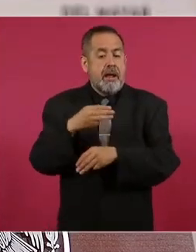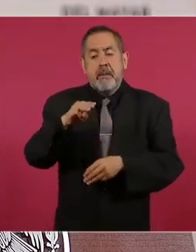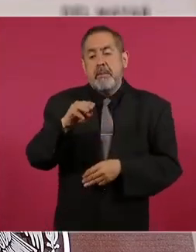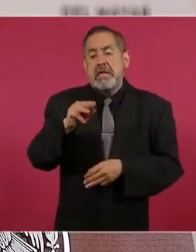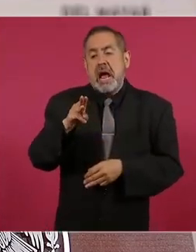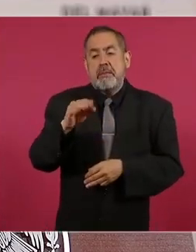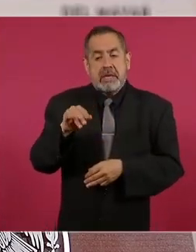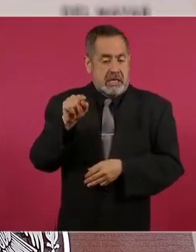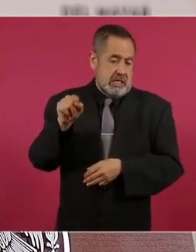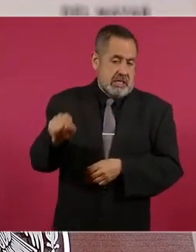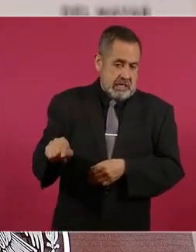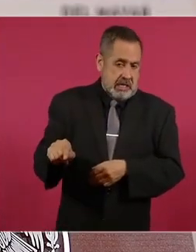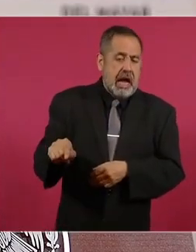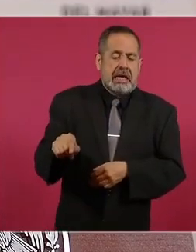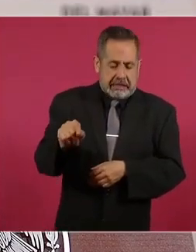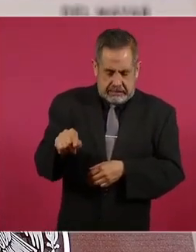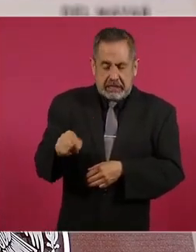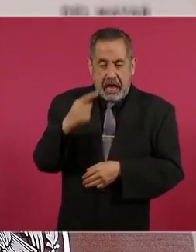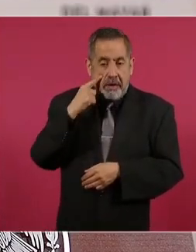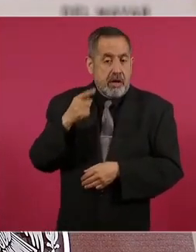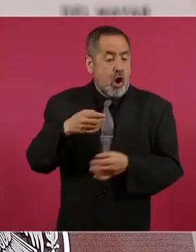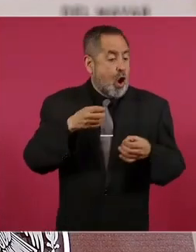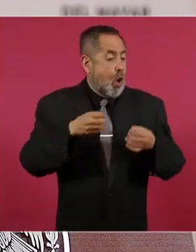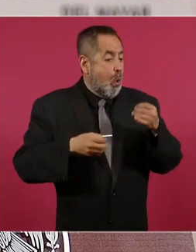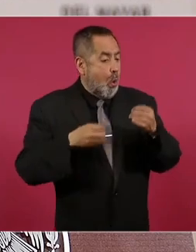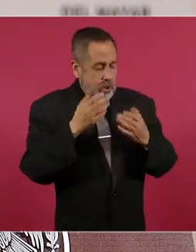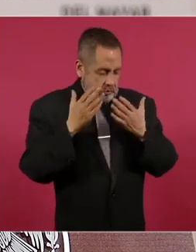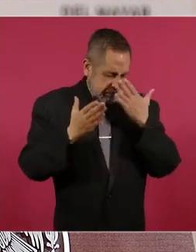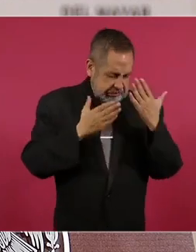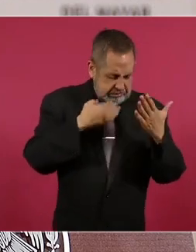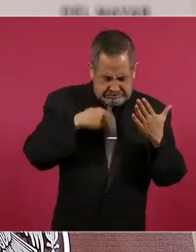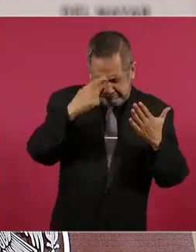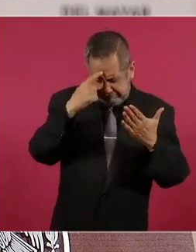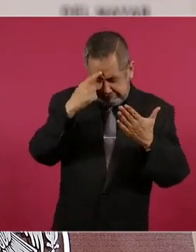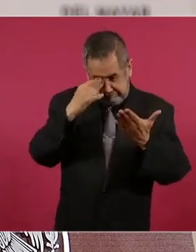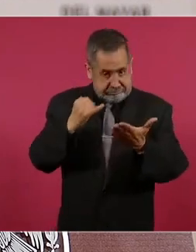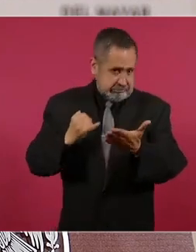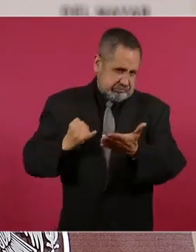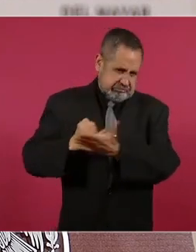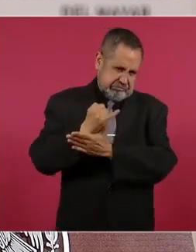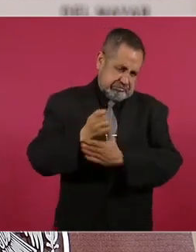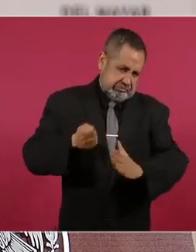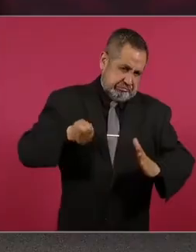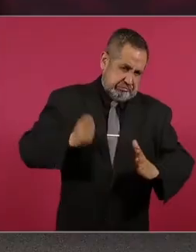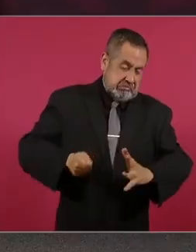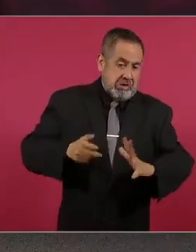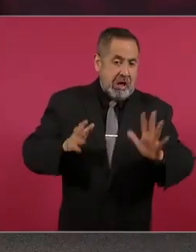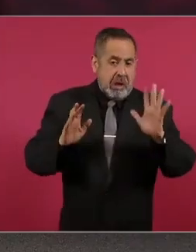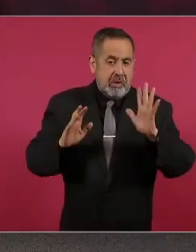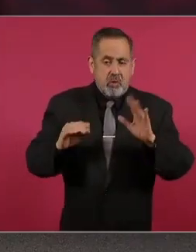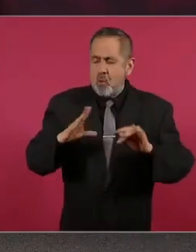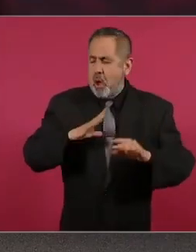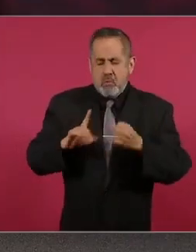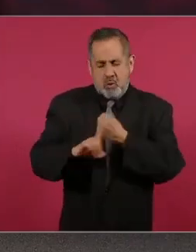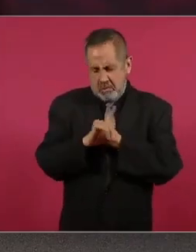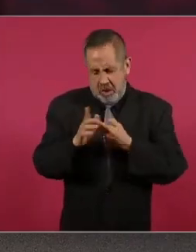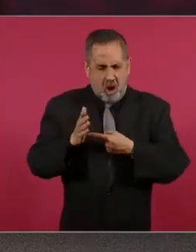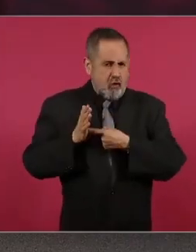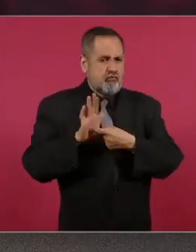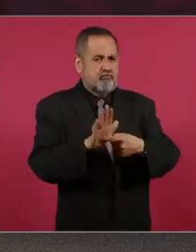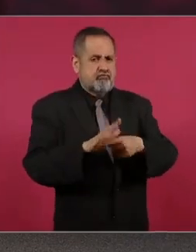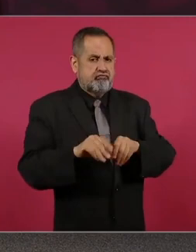la valoración y que el juez tome alguna decisión, pues no habrá ningún problema,